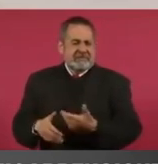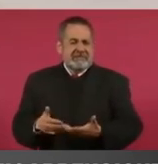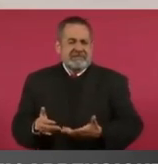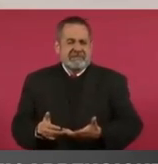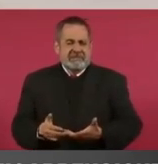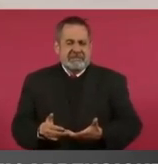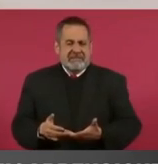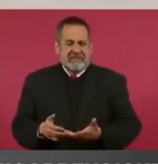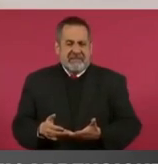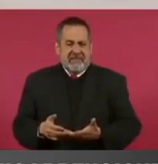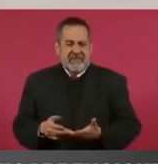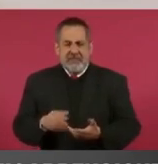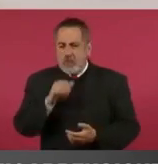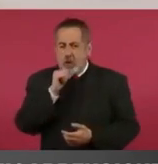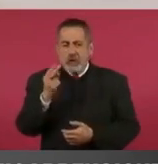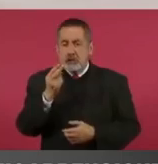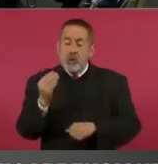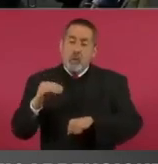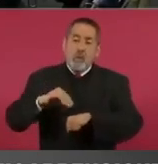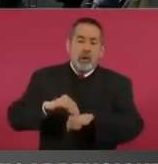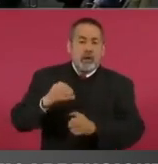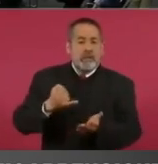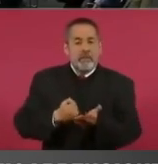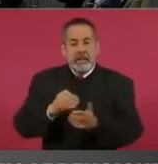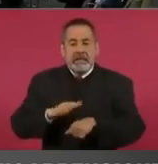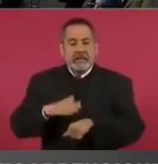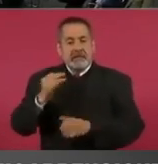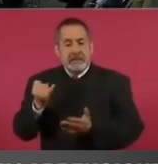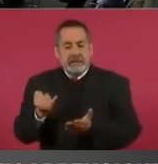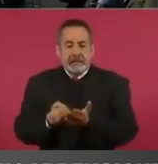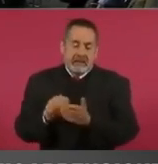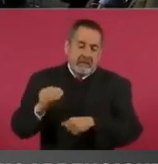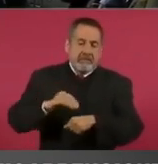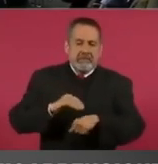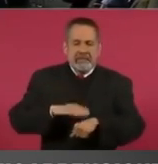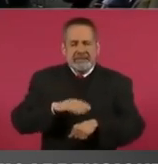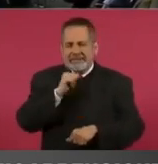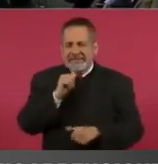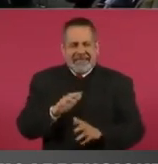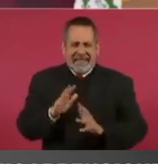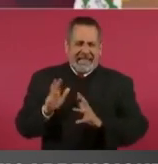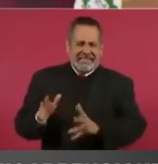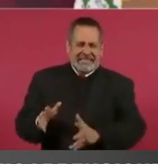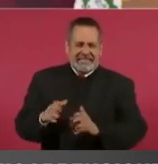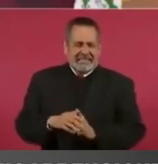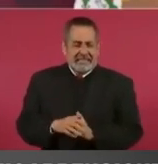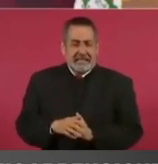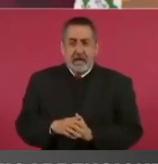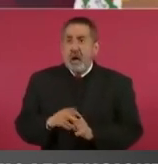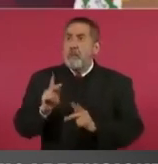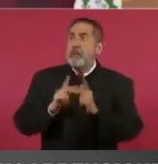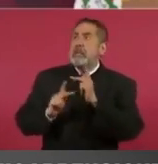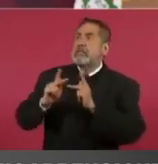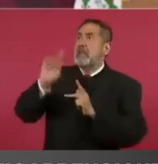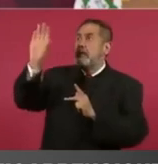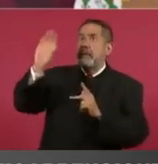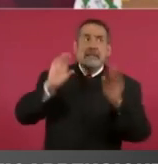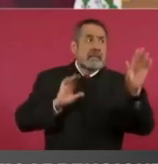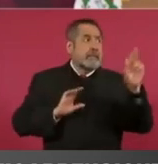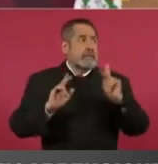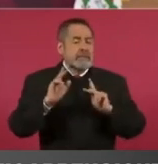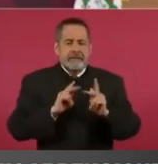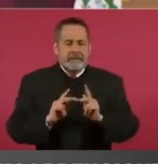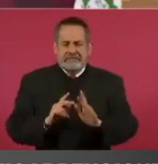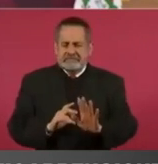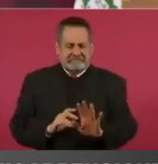No hace falta aumentar impuestos, no hace falta endeudar al país.